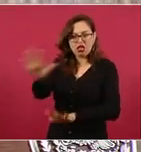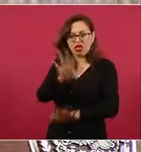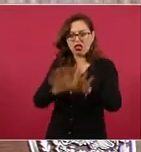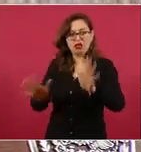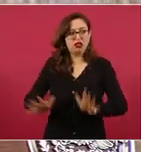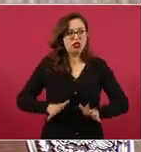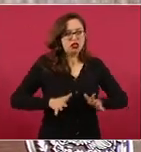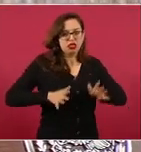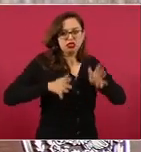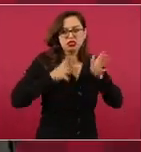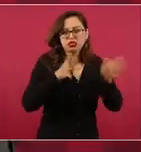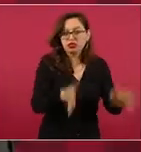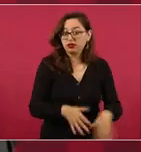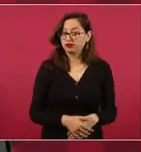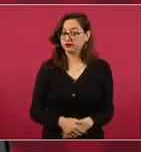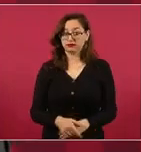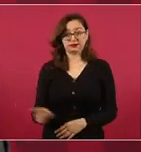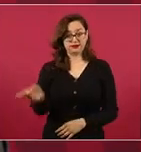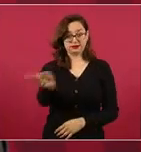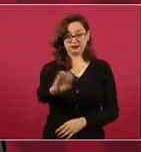Que no se use eso como excusa.